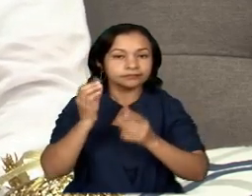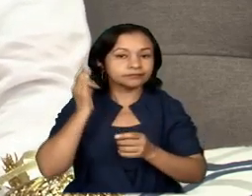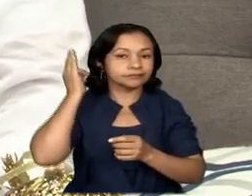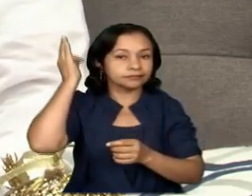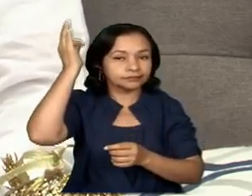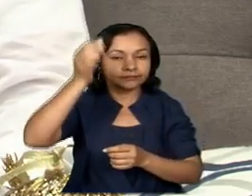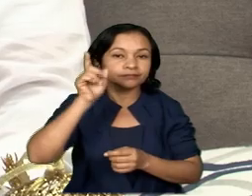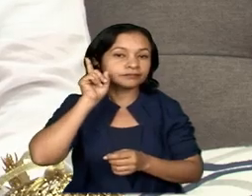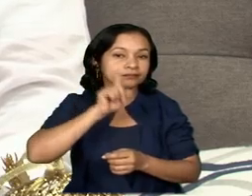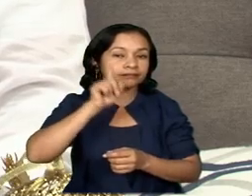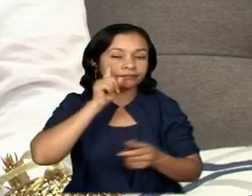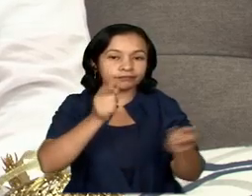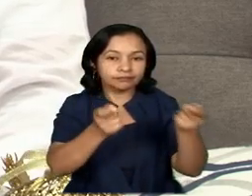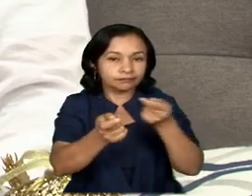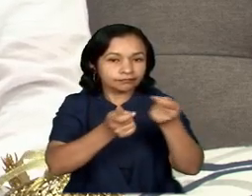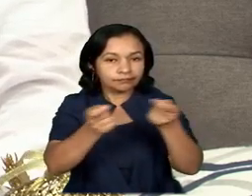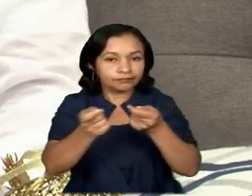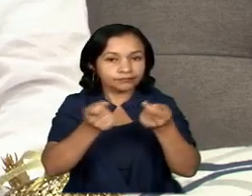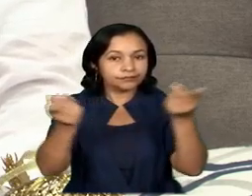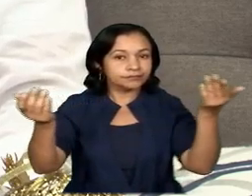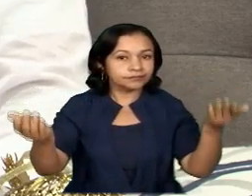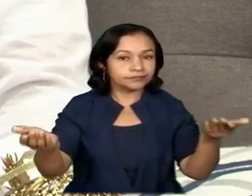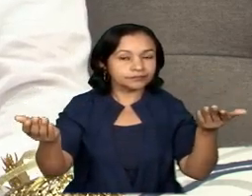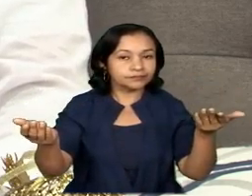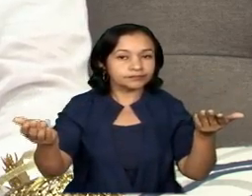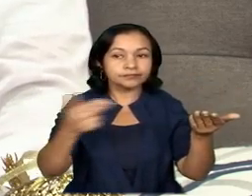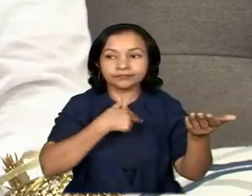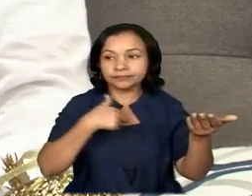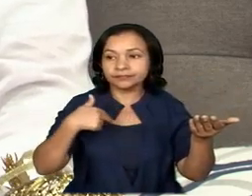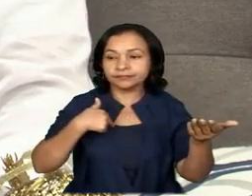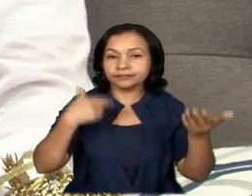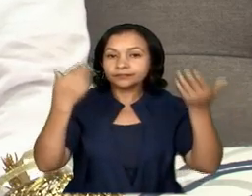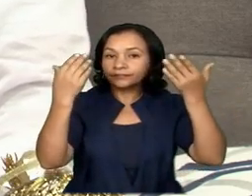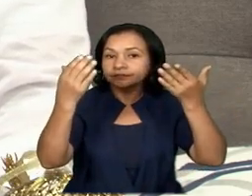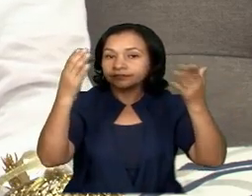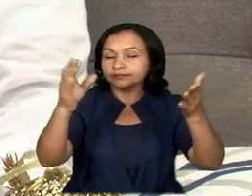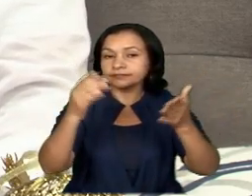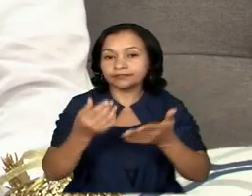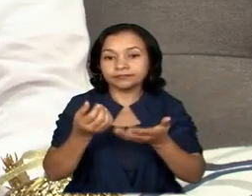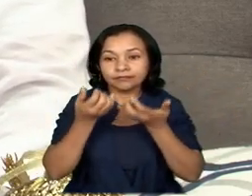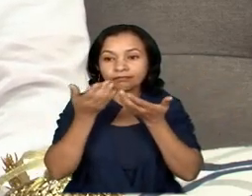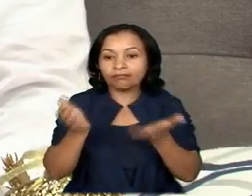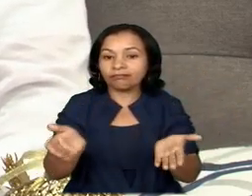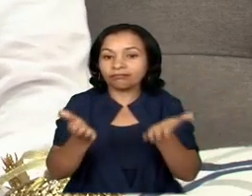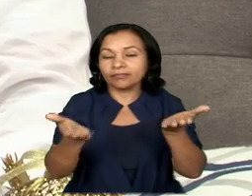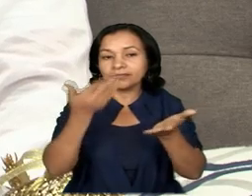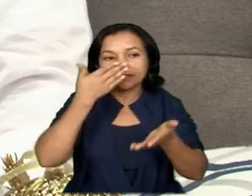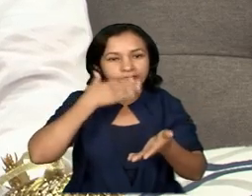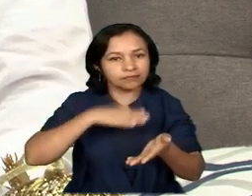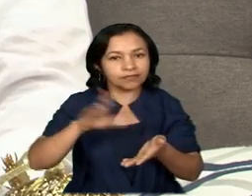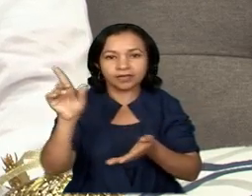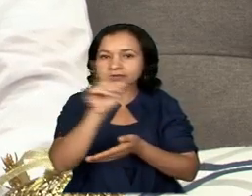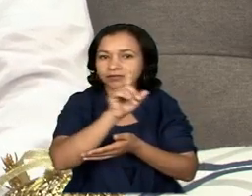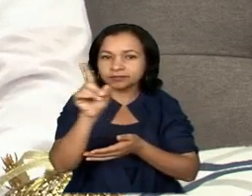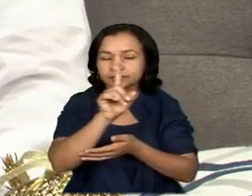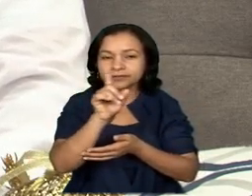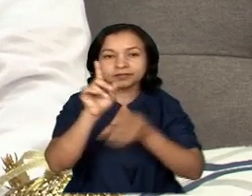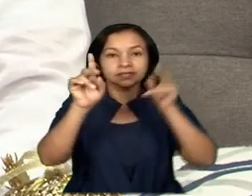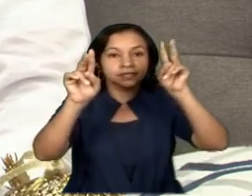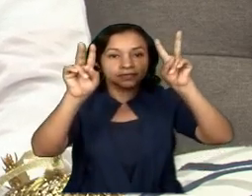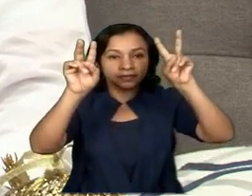con fines de manipulación de emociones. Entonces, y crear virtualidad para influir con intereses nefastos. Entonces, ese es un